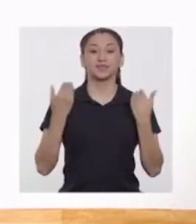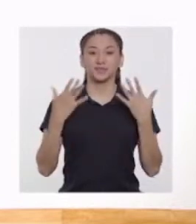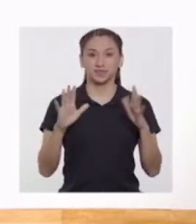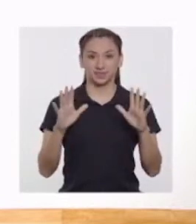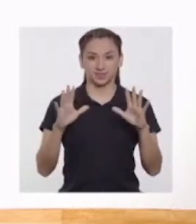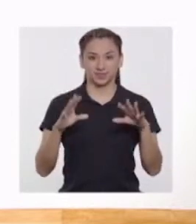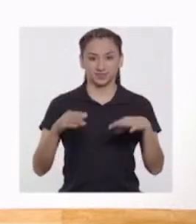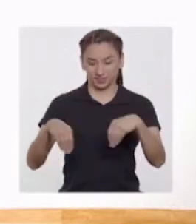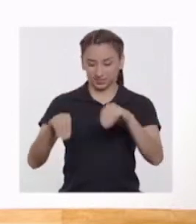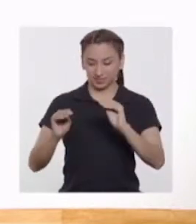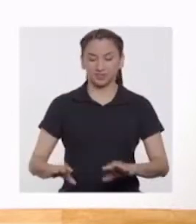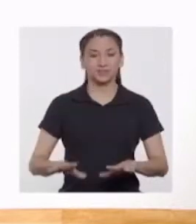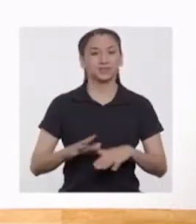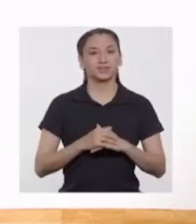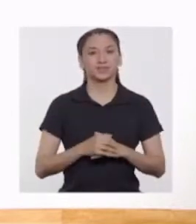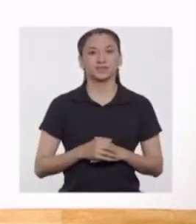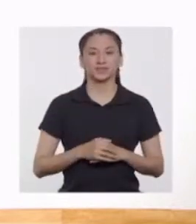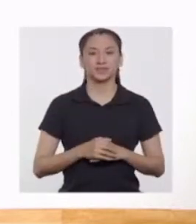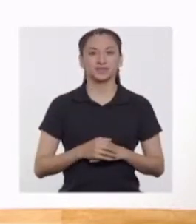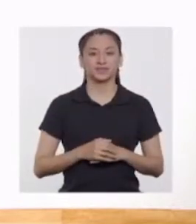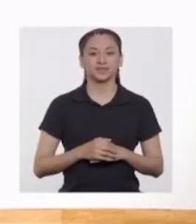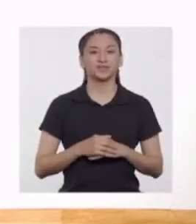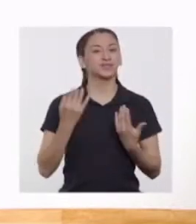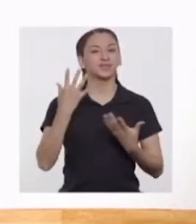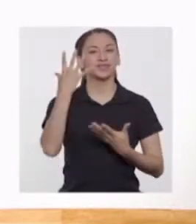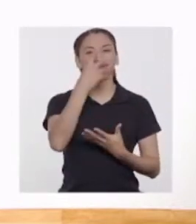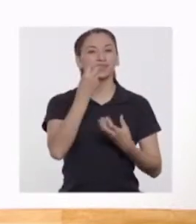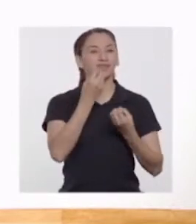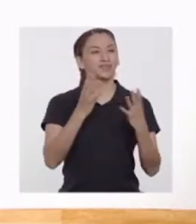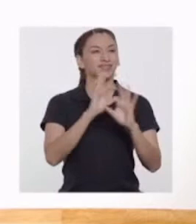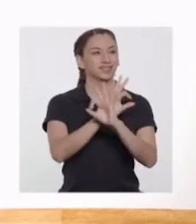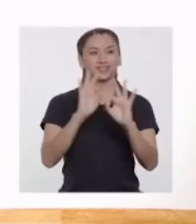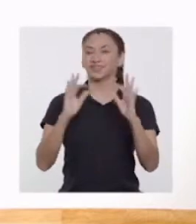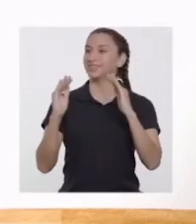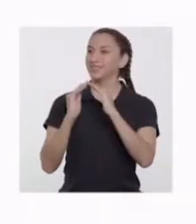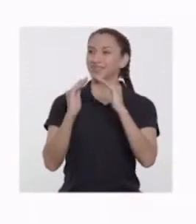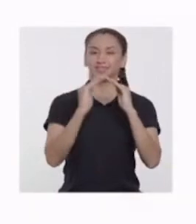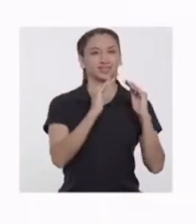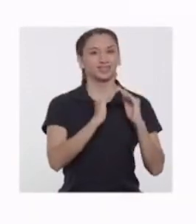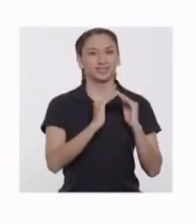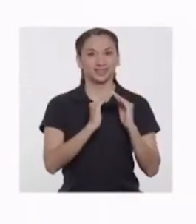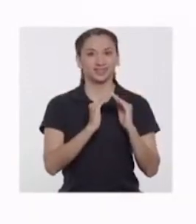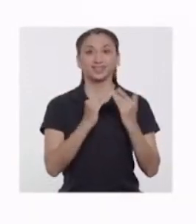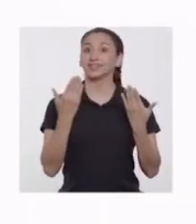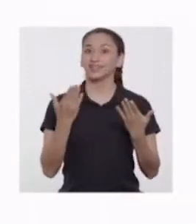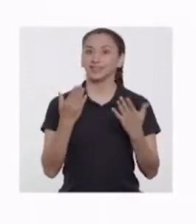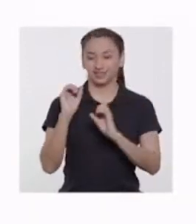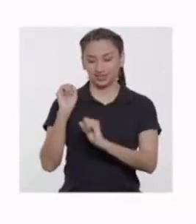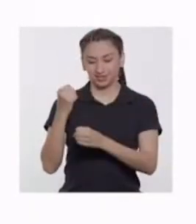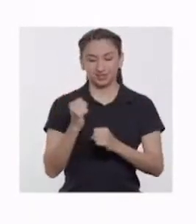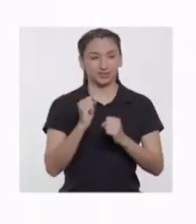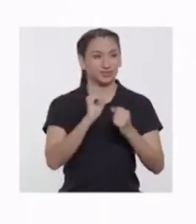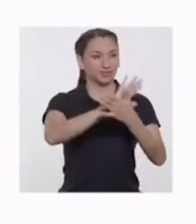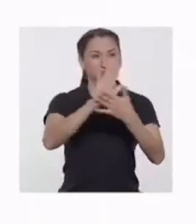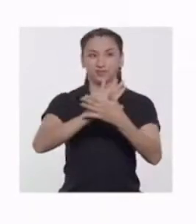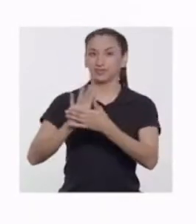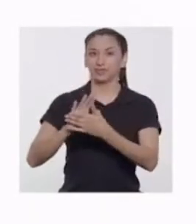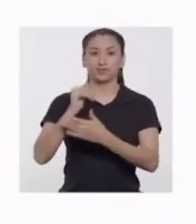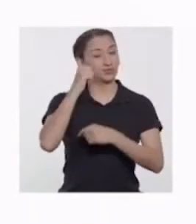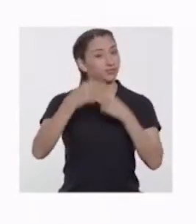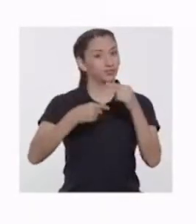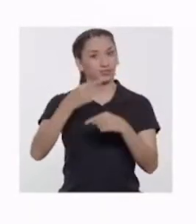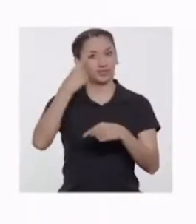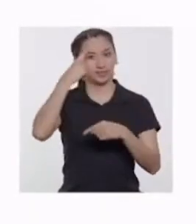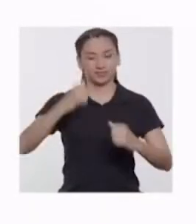Y lo dejamos. Miren, qué linda y limpia quedó nuestra casa. No olviden barrer y limpiar todos los